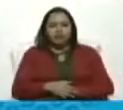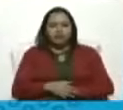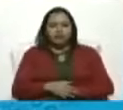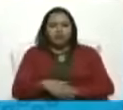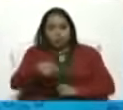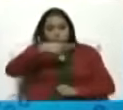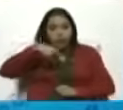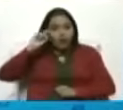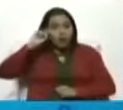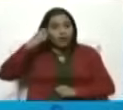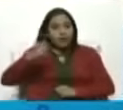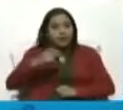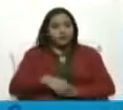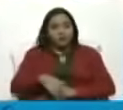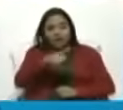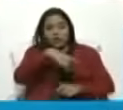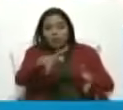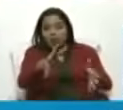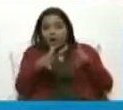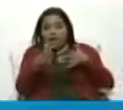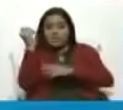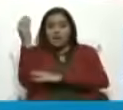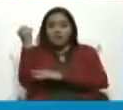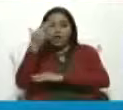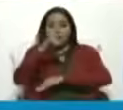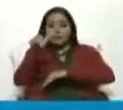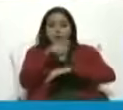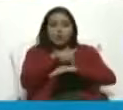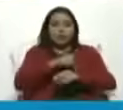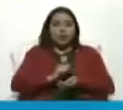¿Se acuerda que ellos ganaron la Asamblea Nacional?